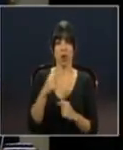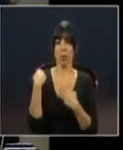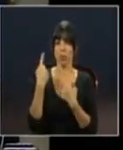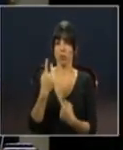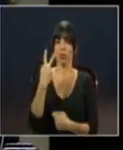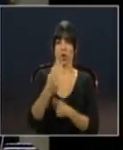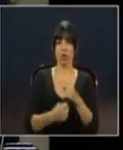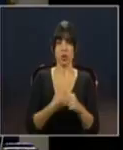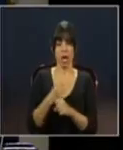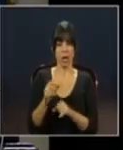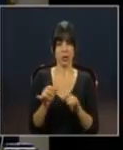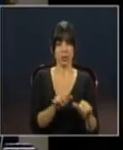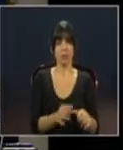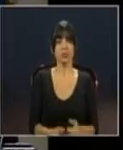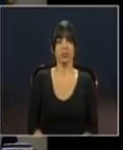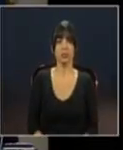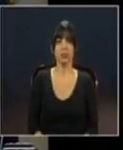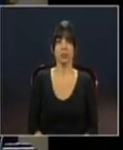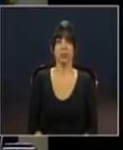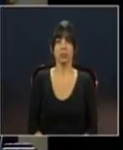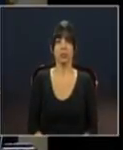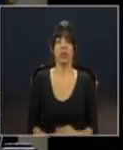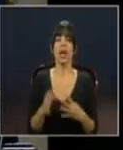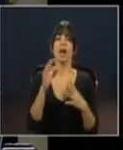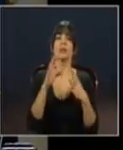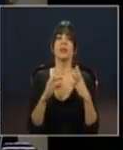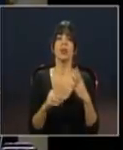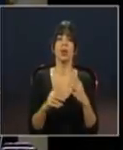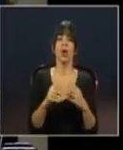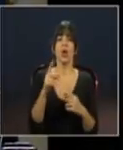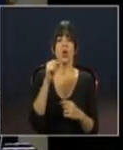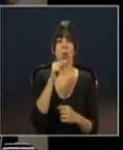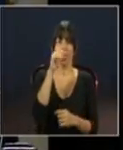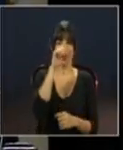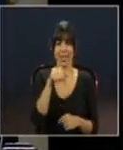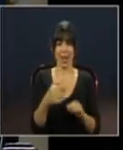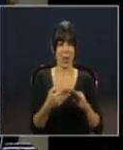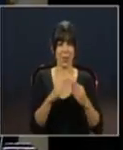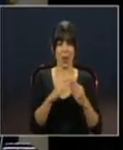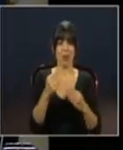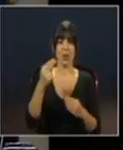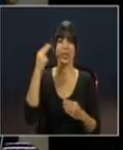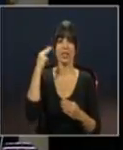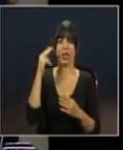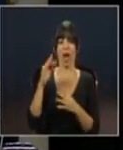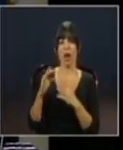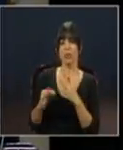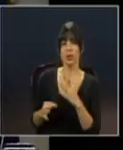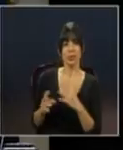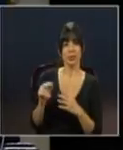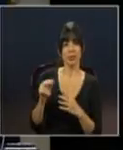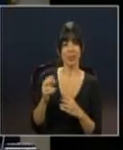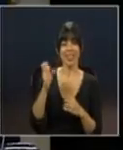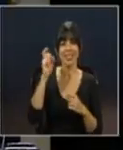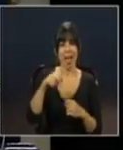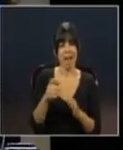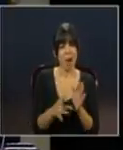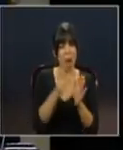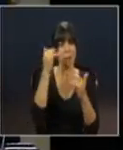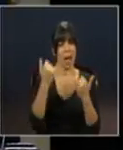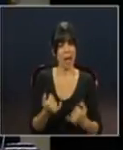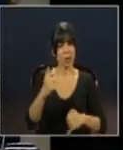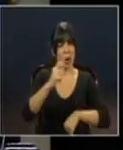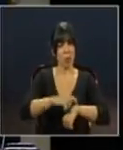años. La alternativa no es digna de este pueblo ni de su historia. No aprovechar esta oportunidad para